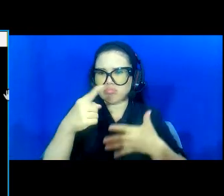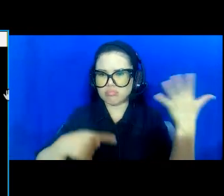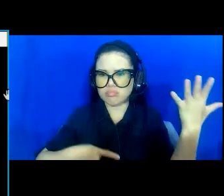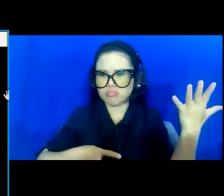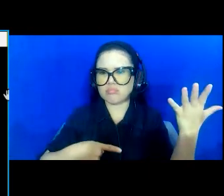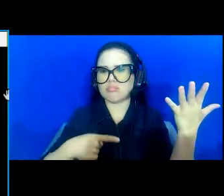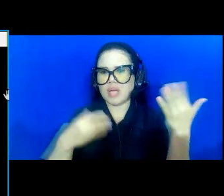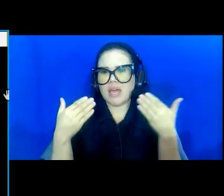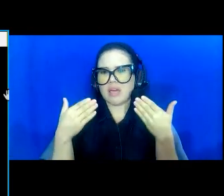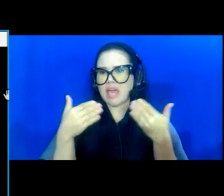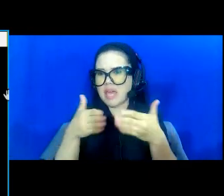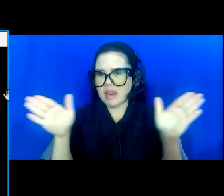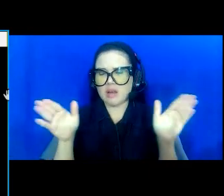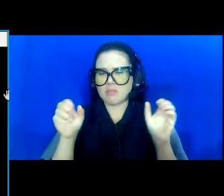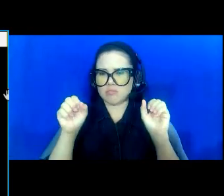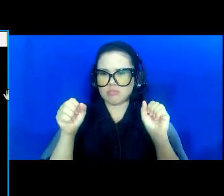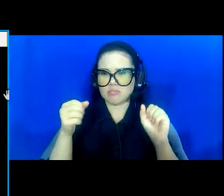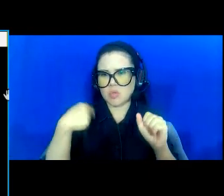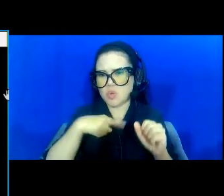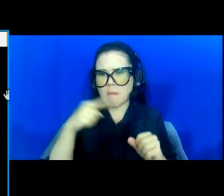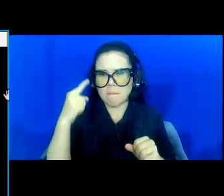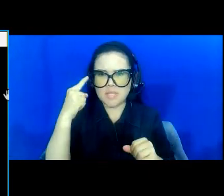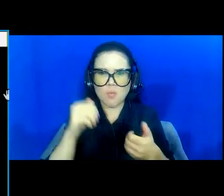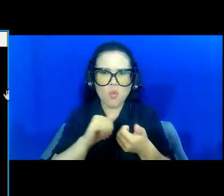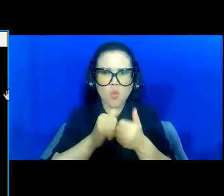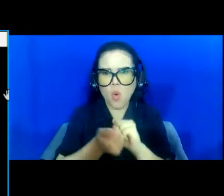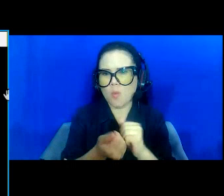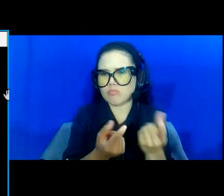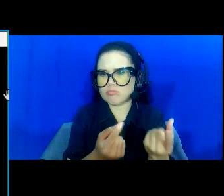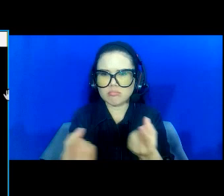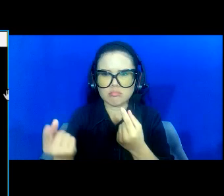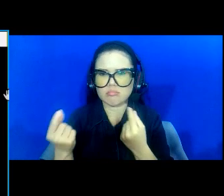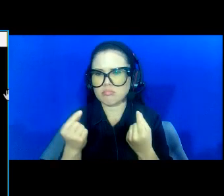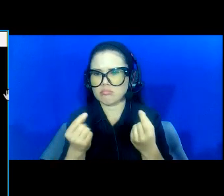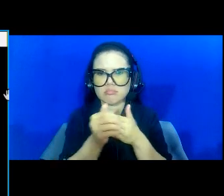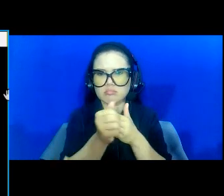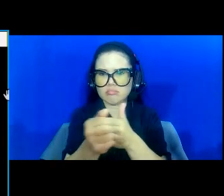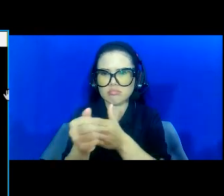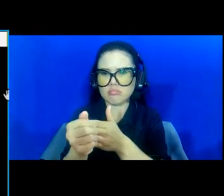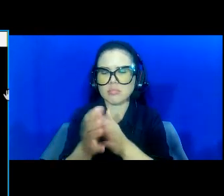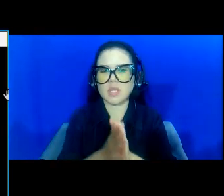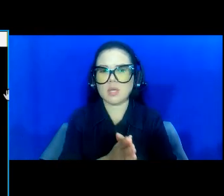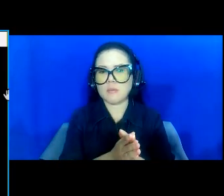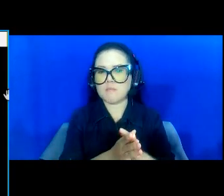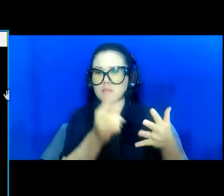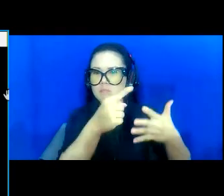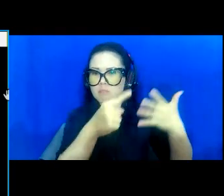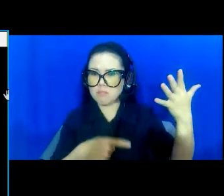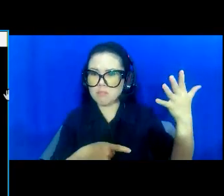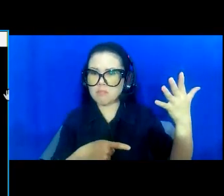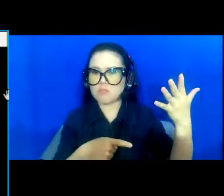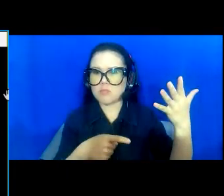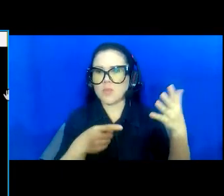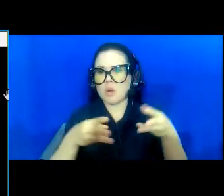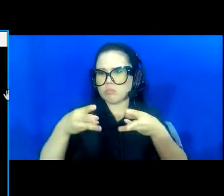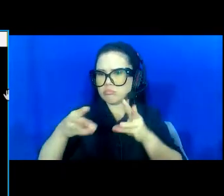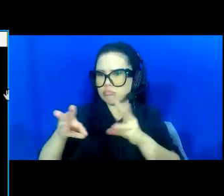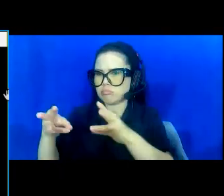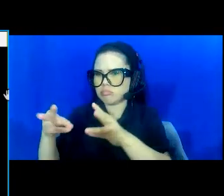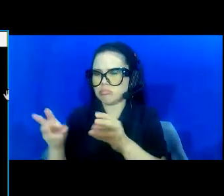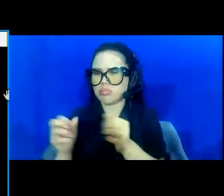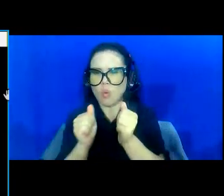dirigir, ¿verdad?, esas estrategias mencionadas. Así que lo que están viendo aquí es eso, son esas estrategias que acompañaban el componente de tratamiento y reducción de daños.